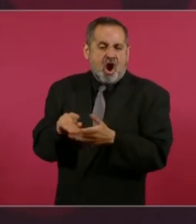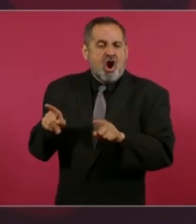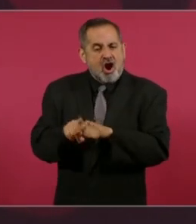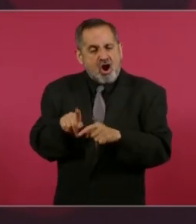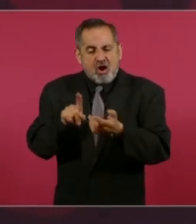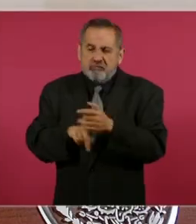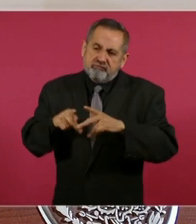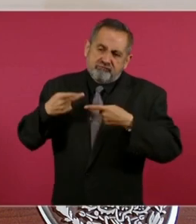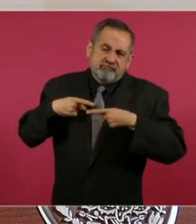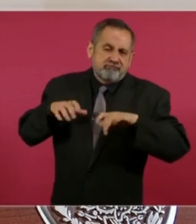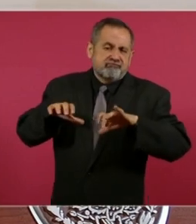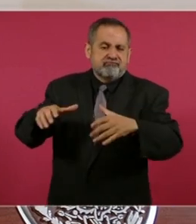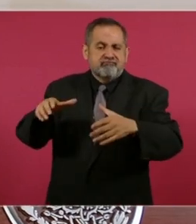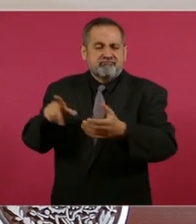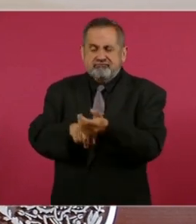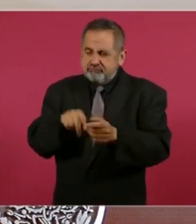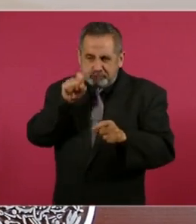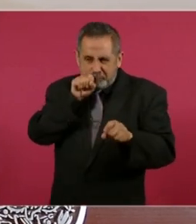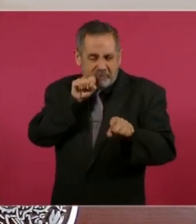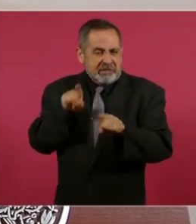público y social.